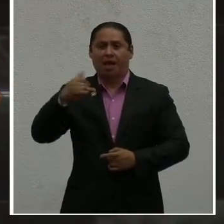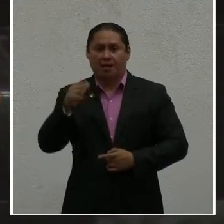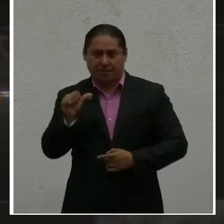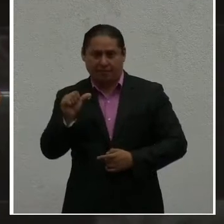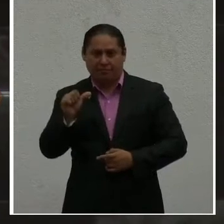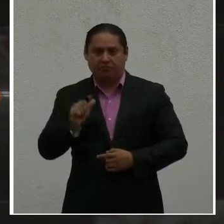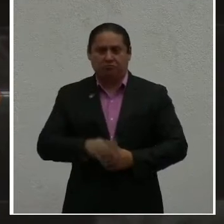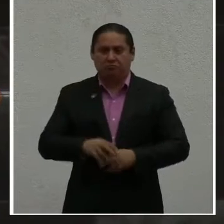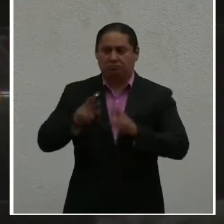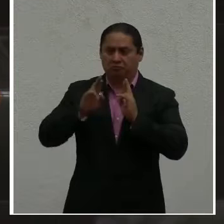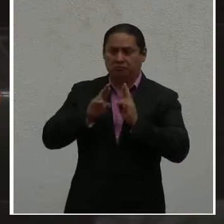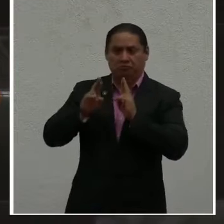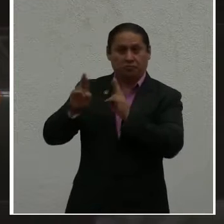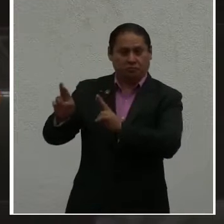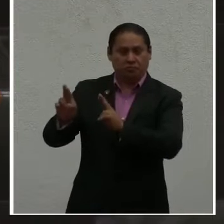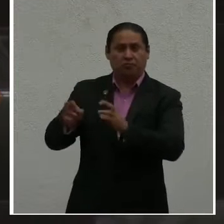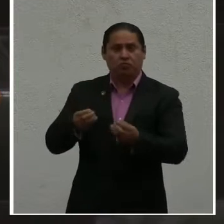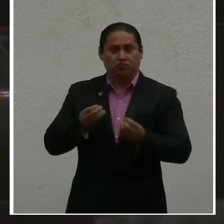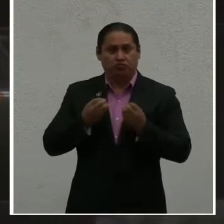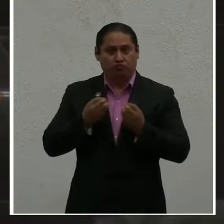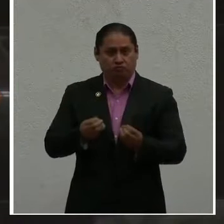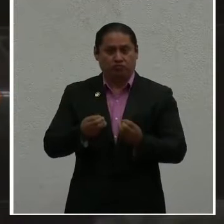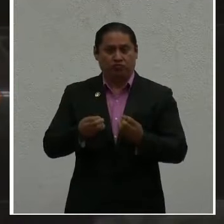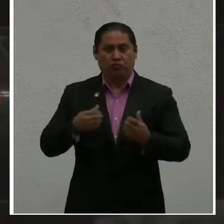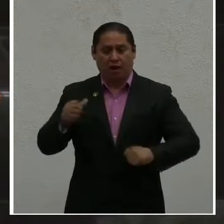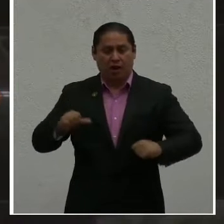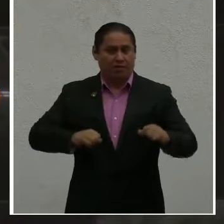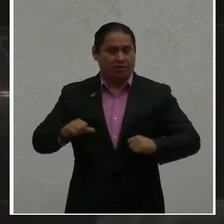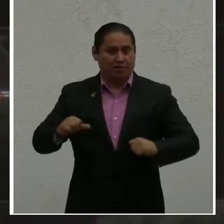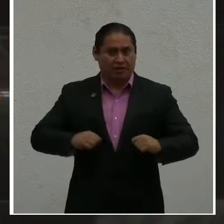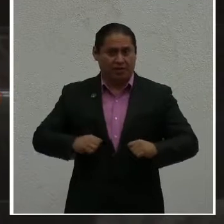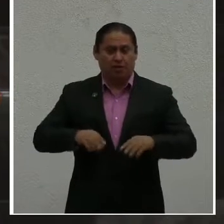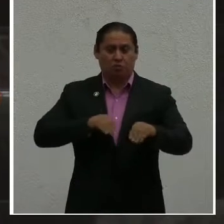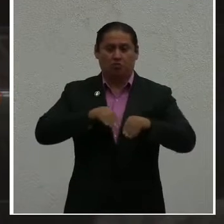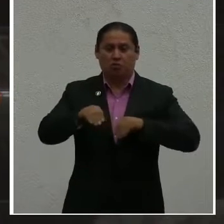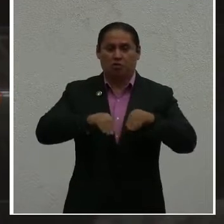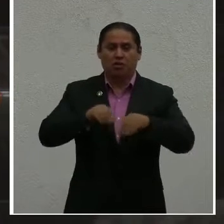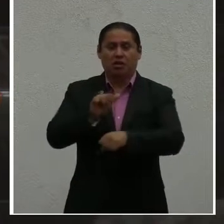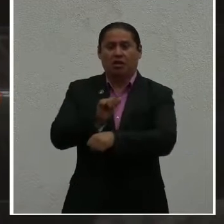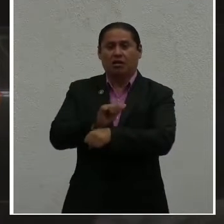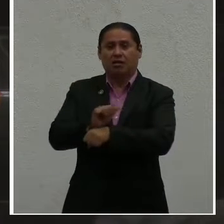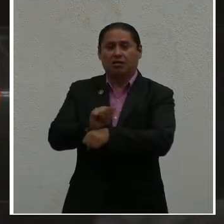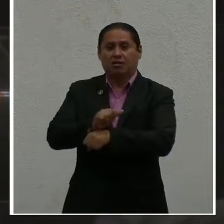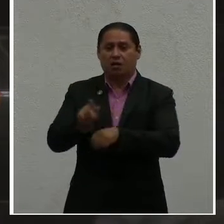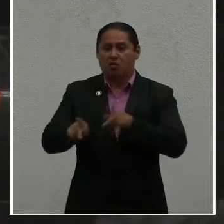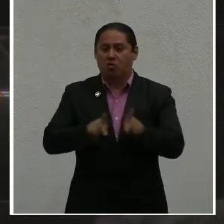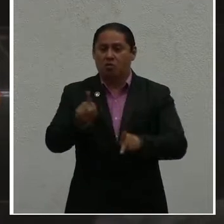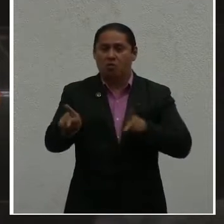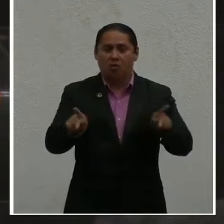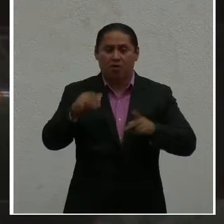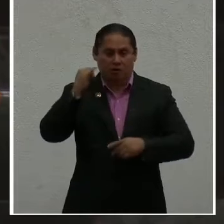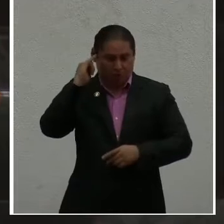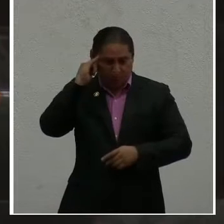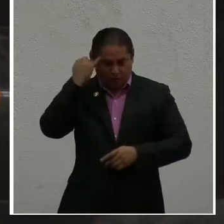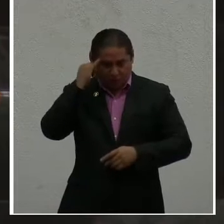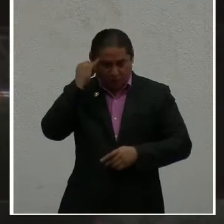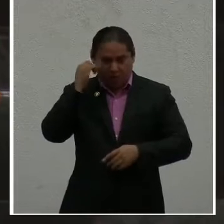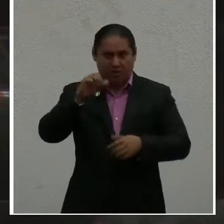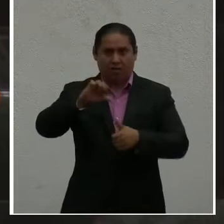Reconocido así por su estilo neocubista y aporte al movimiento artístico entre pueblos originarios de las Américas.